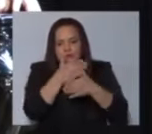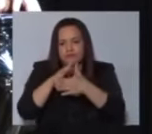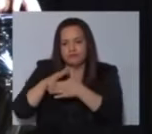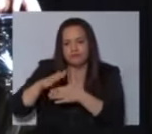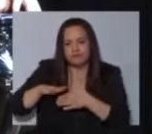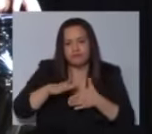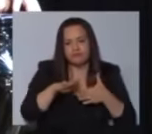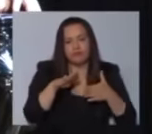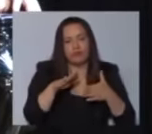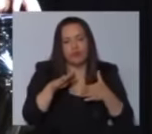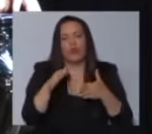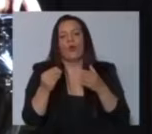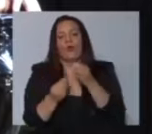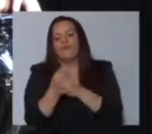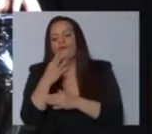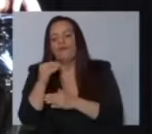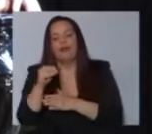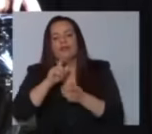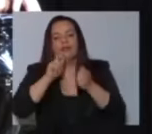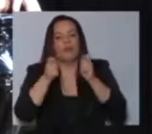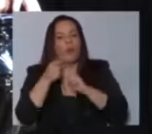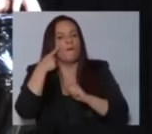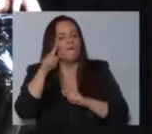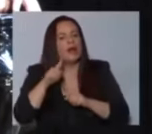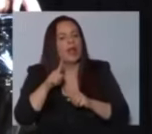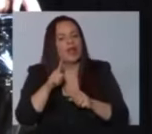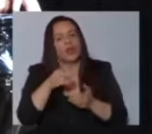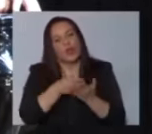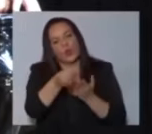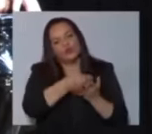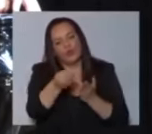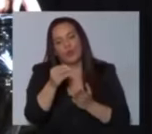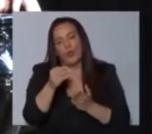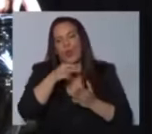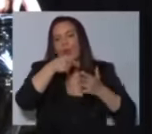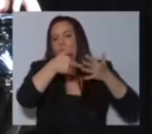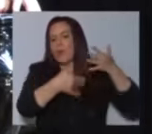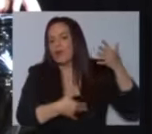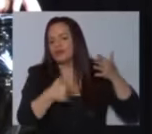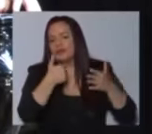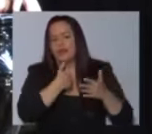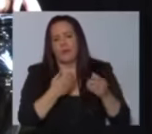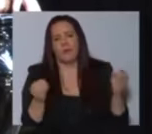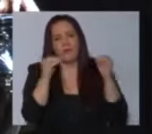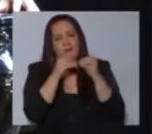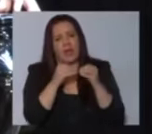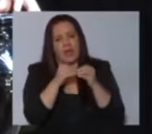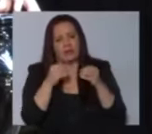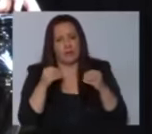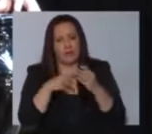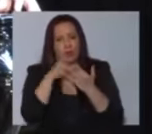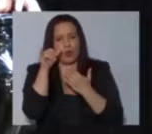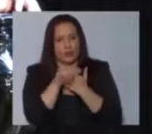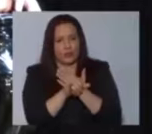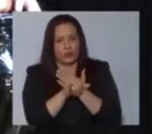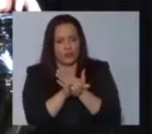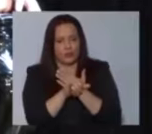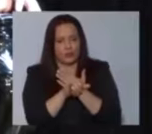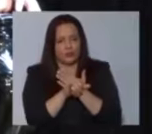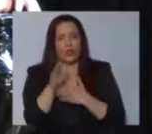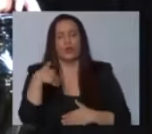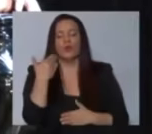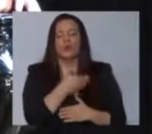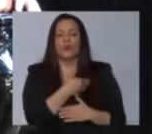con fuentes renovables para el consumo. Así como esos, tenemos muchísimos más proyectos.